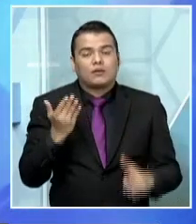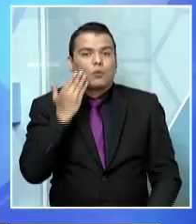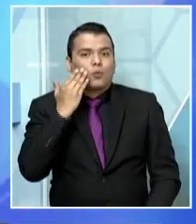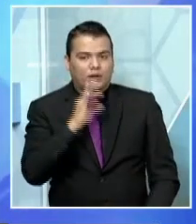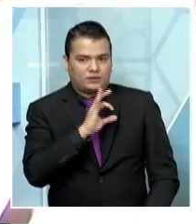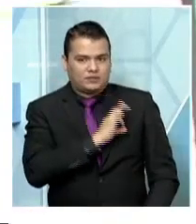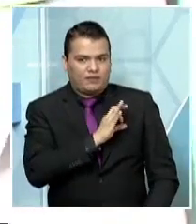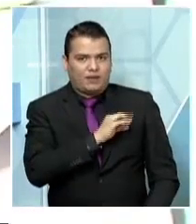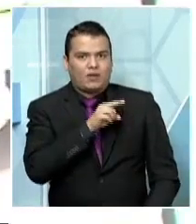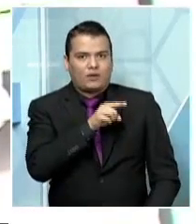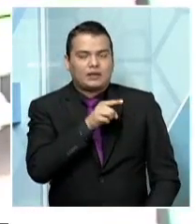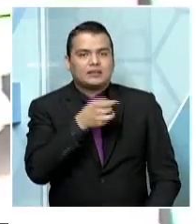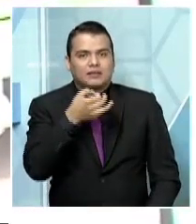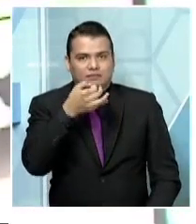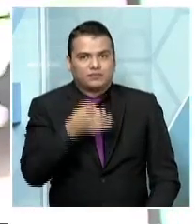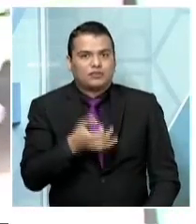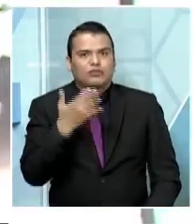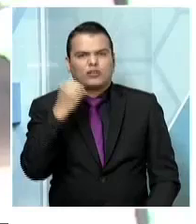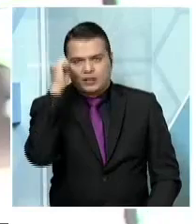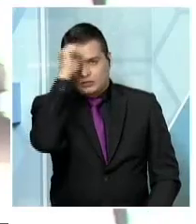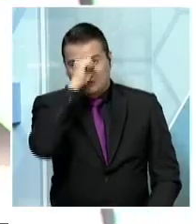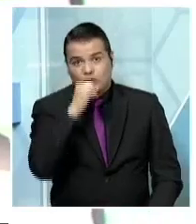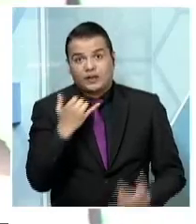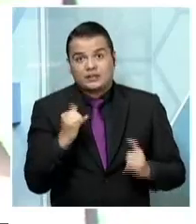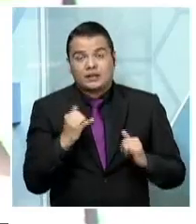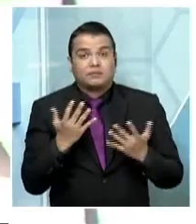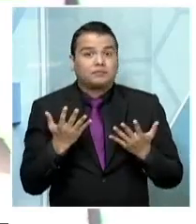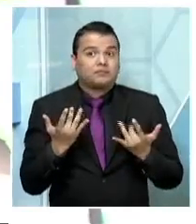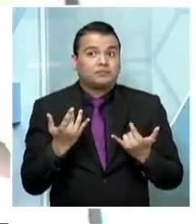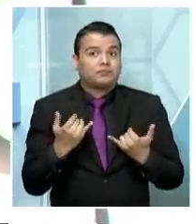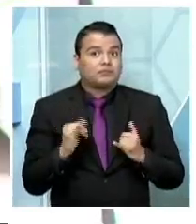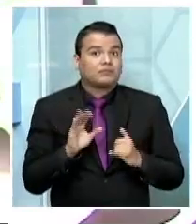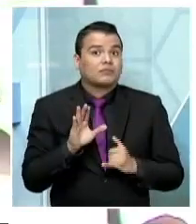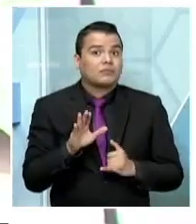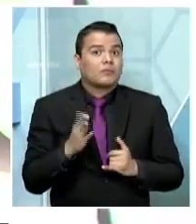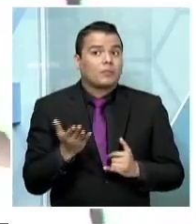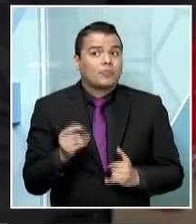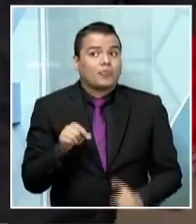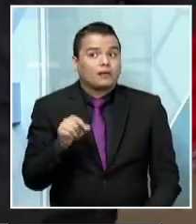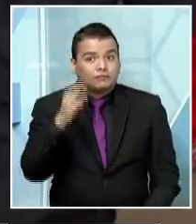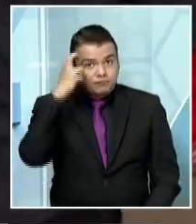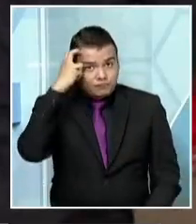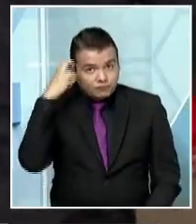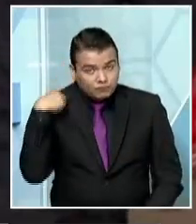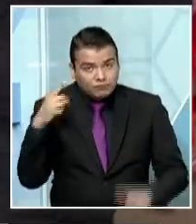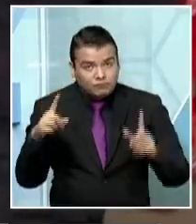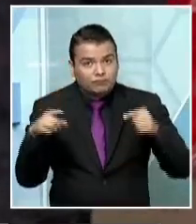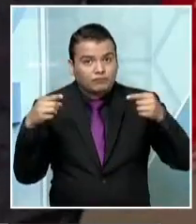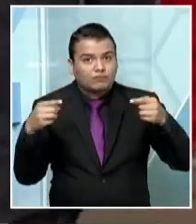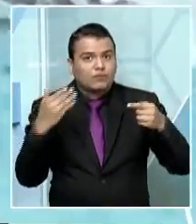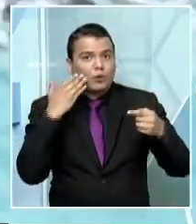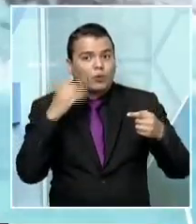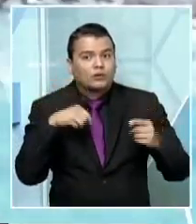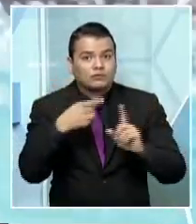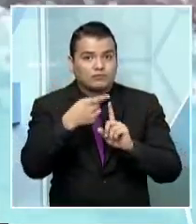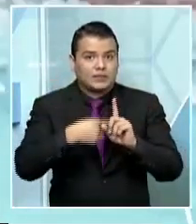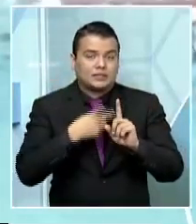en Sincelejo. Ahora, Romero espera la confirmación de un duelo que se realizará en Inglaterra el próximo mes de